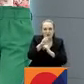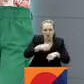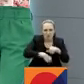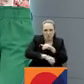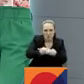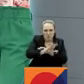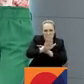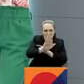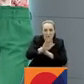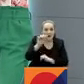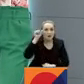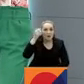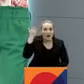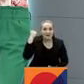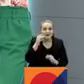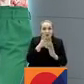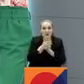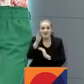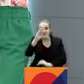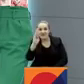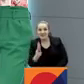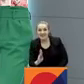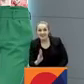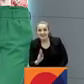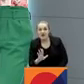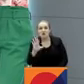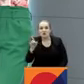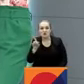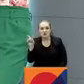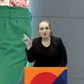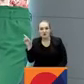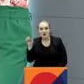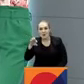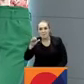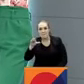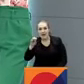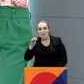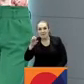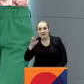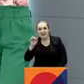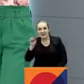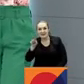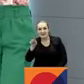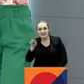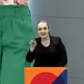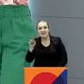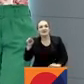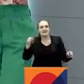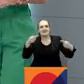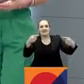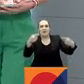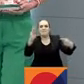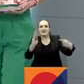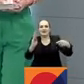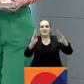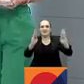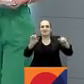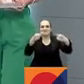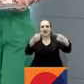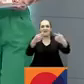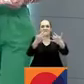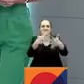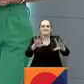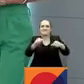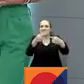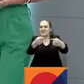contado ayer que Palmeiras, finalista para Copa Libertadores, y miren, Flamengo fue el otro, así que ya tenemos listísima esa final y nosotros